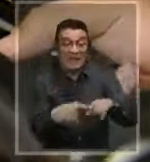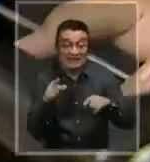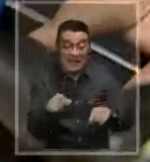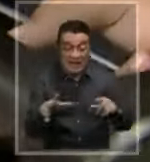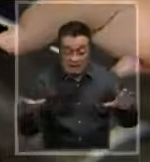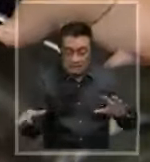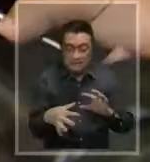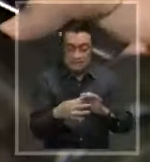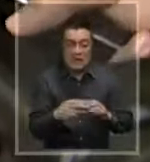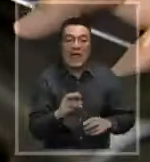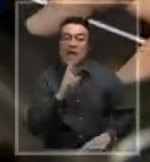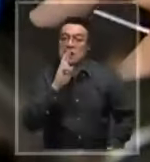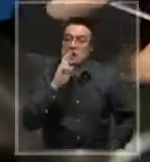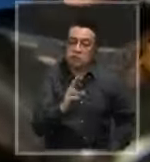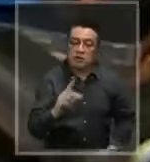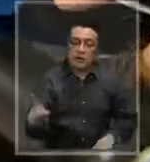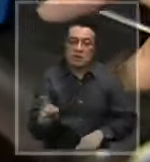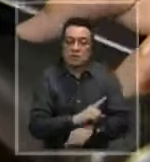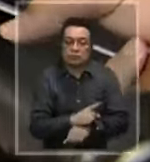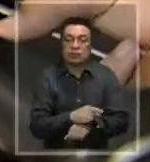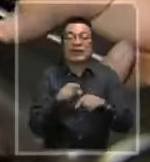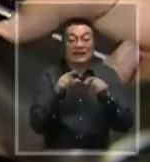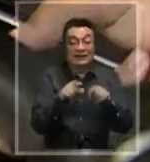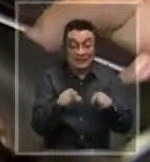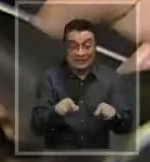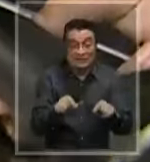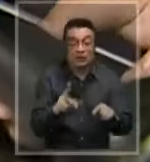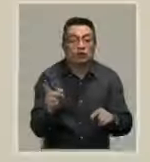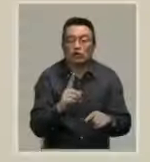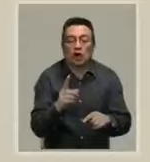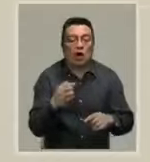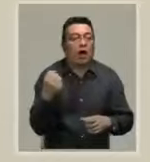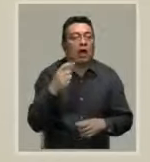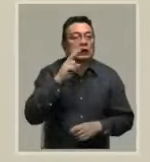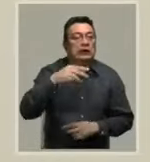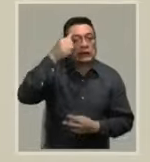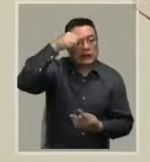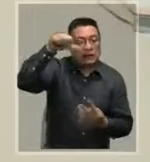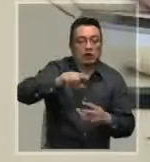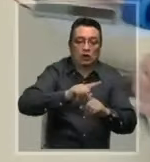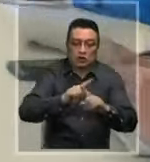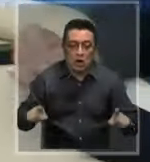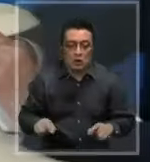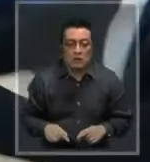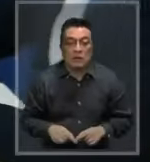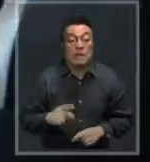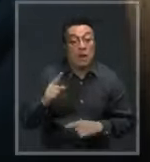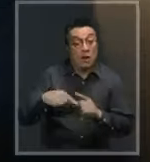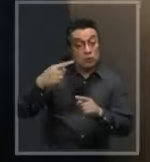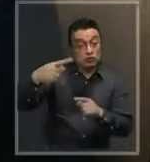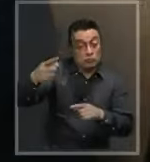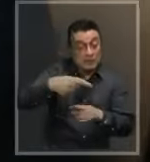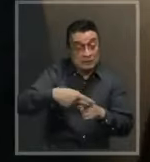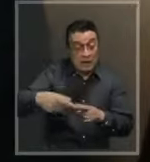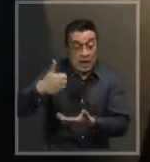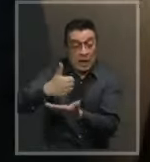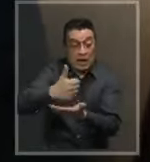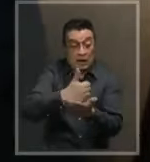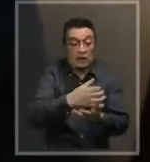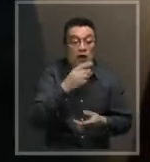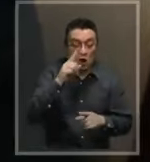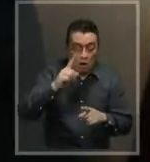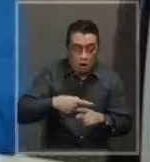con la primera respuesta con que estos casos no queden en la impunidad en las próximas semanas según los alcaldes habría una nueva